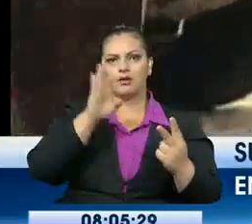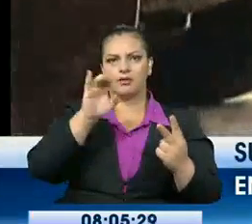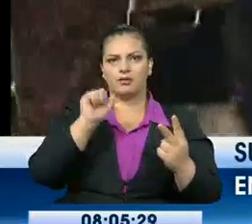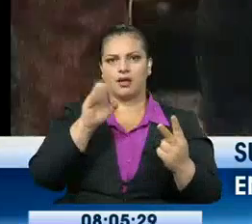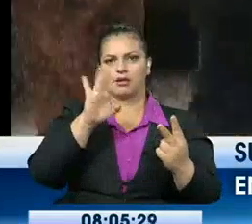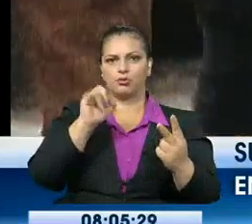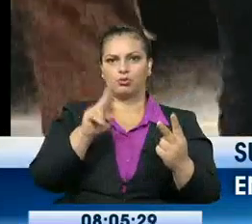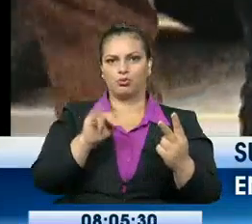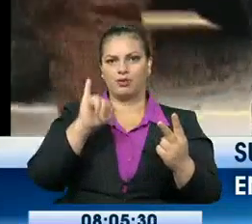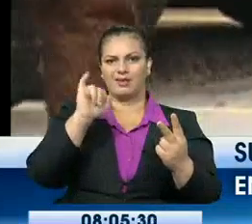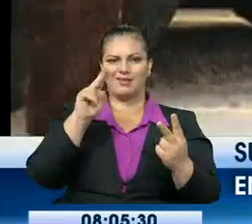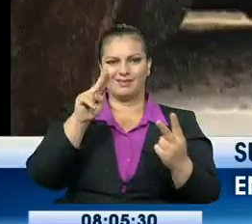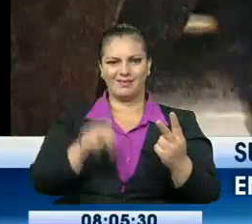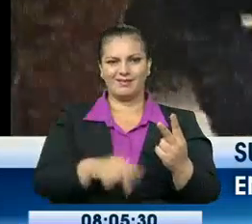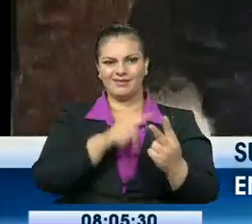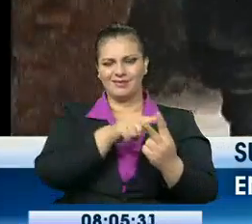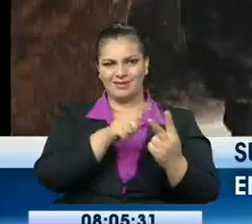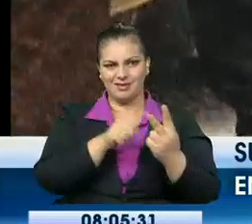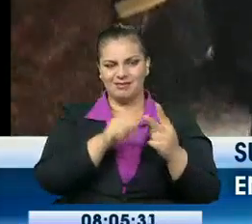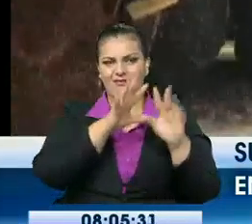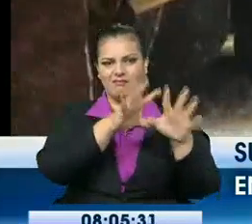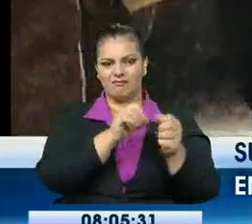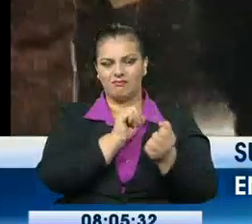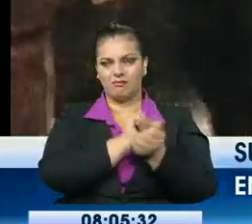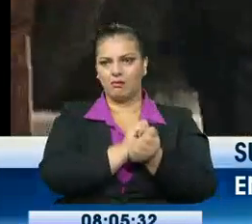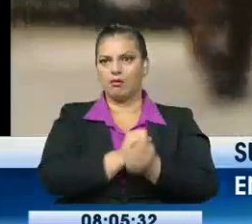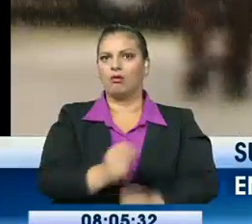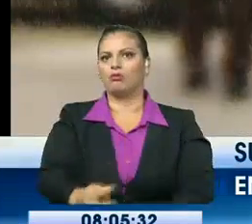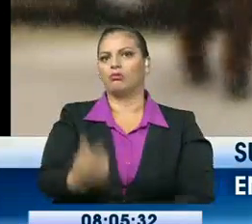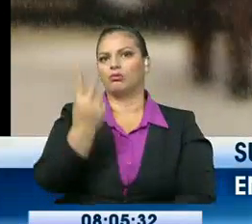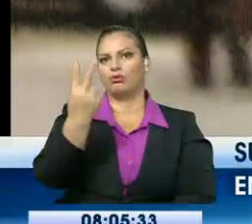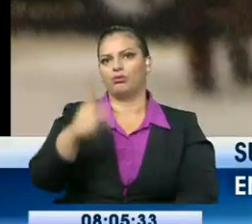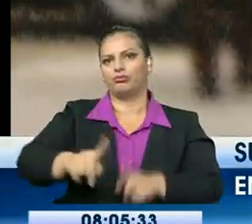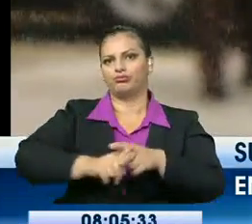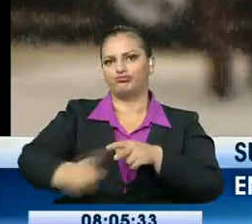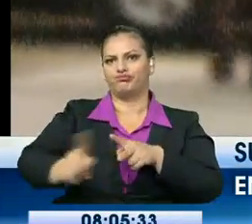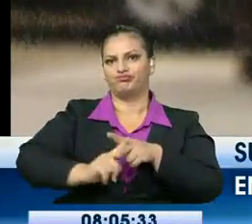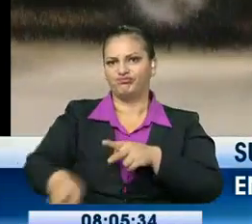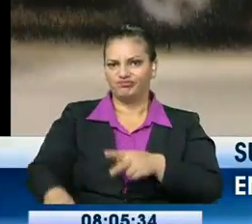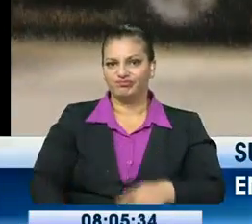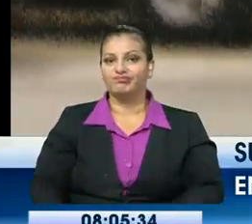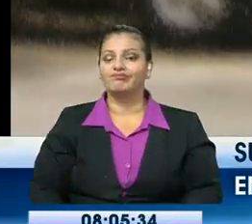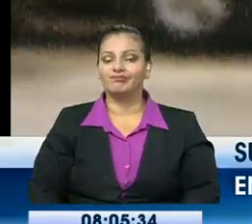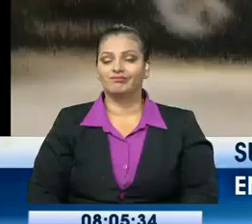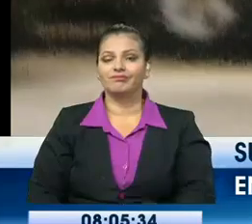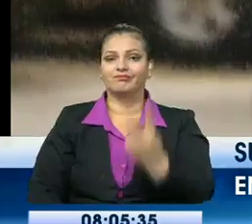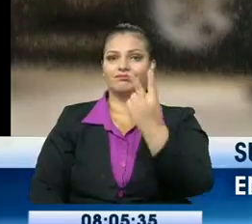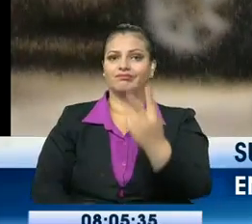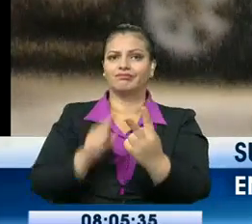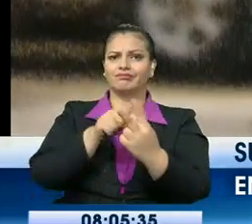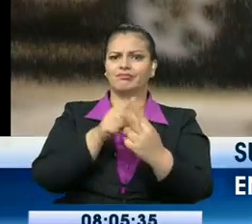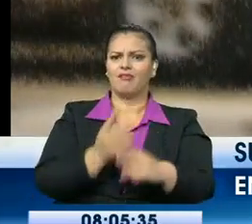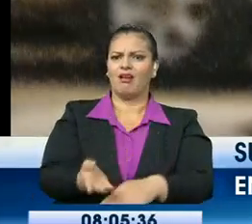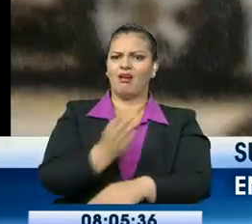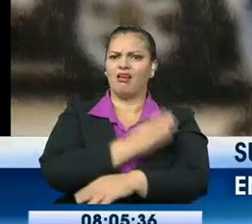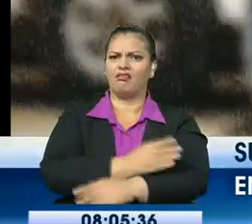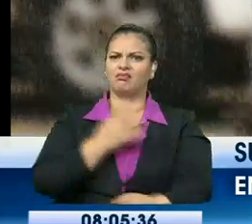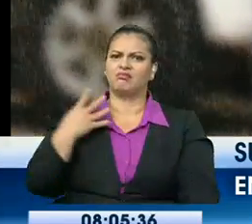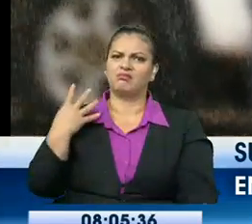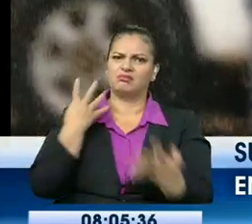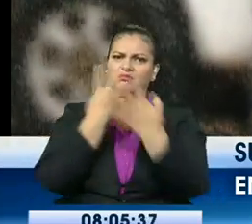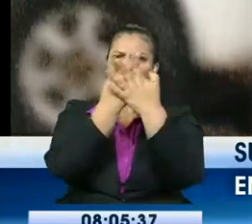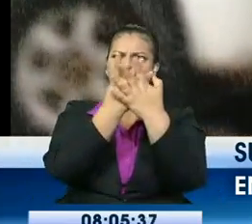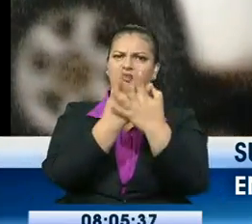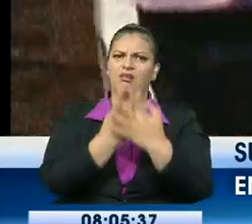Sorprendentemente, uno de los implicados registra ya cuatro detenciones. En la última fue sancionado a un año de prisión por el delito de